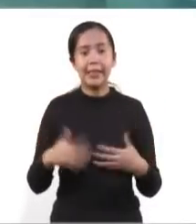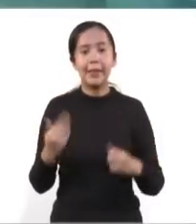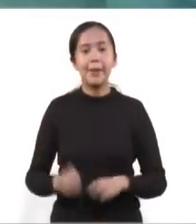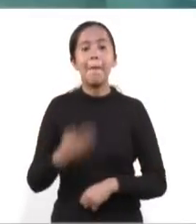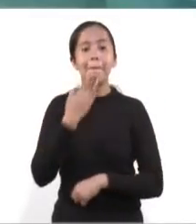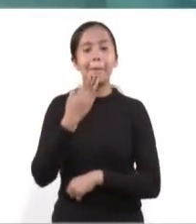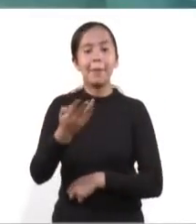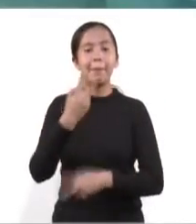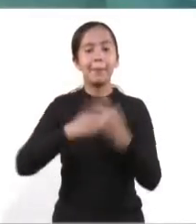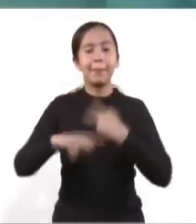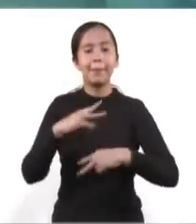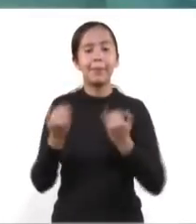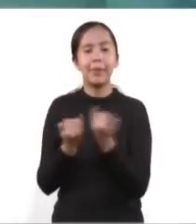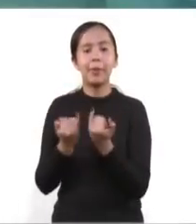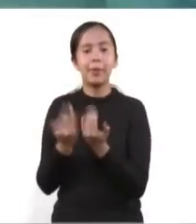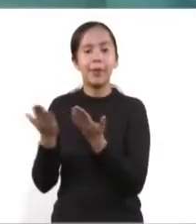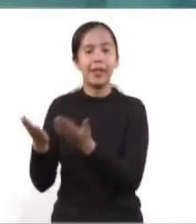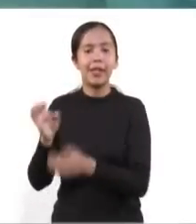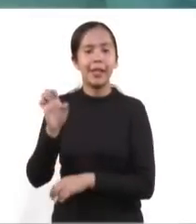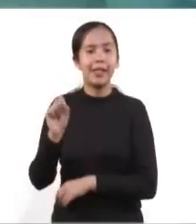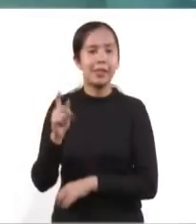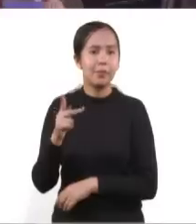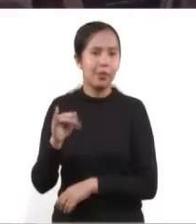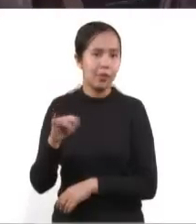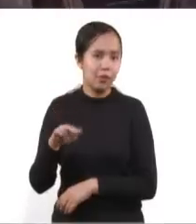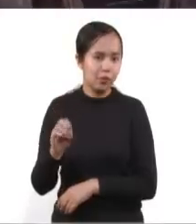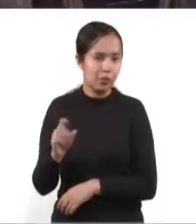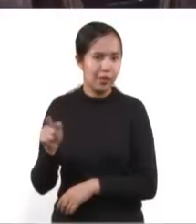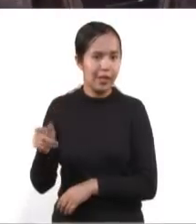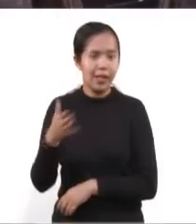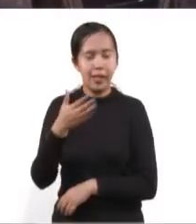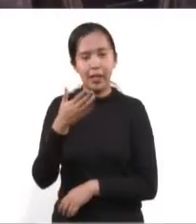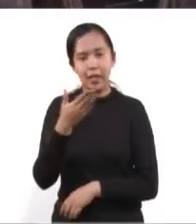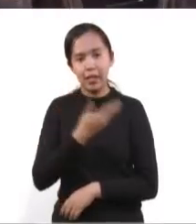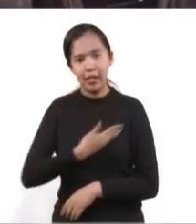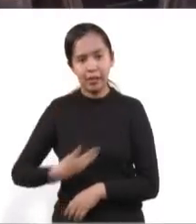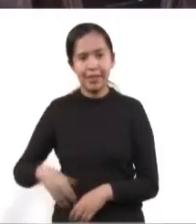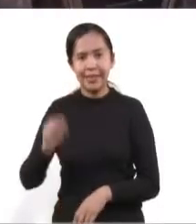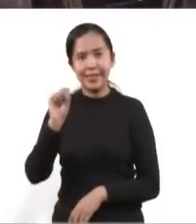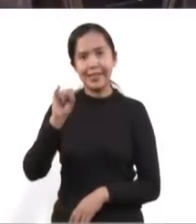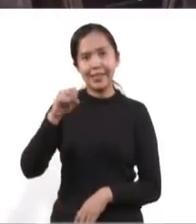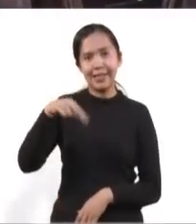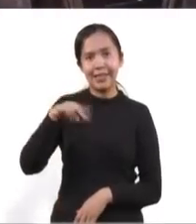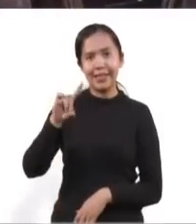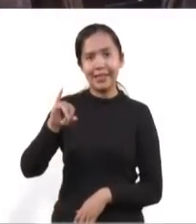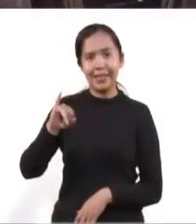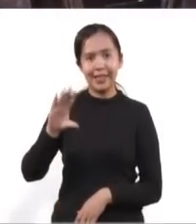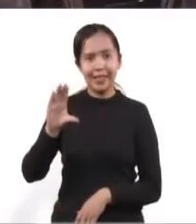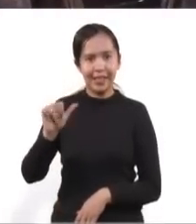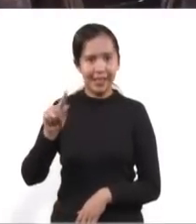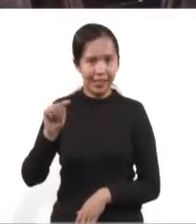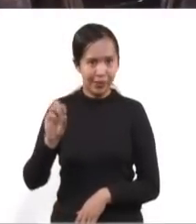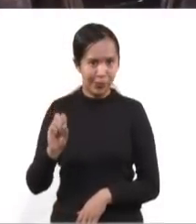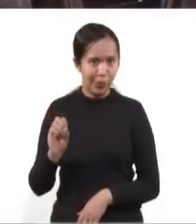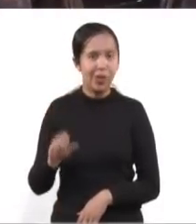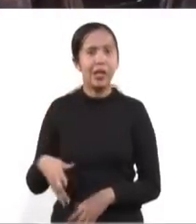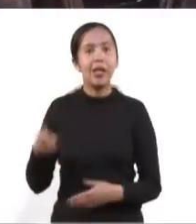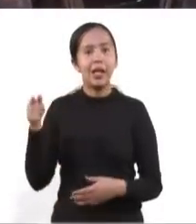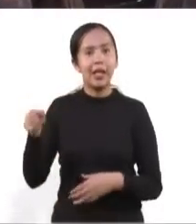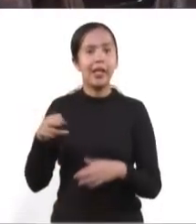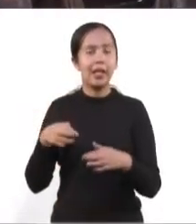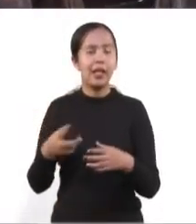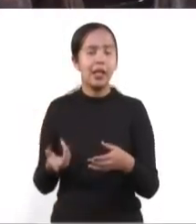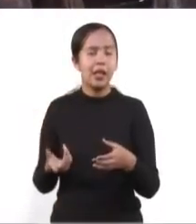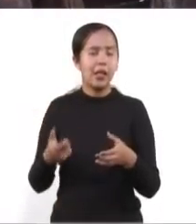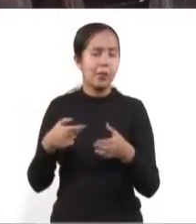Bienvenido también al ingeniero Espino, presidente del Sindicato Nacional de Trabajadores del Sistema Colectivo